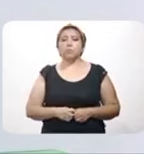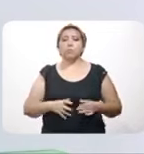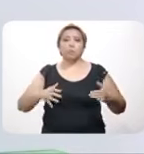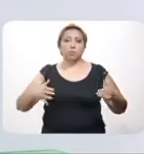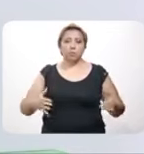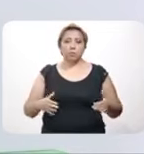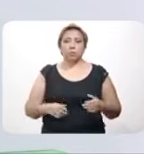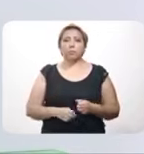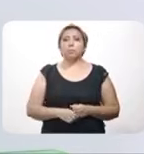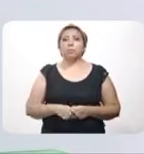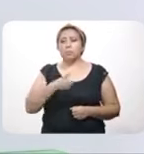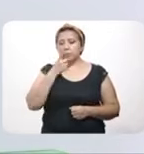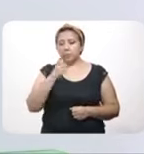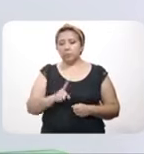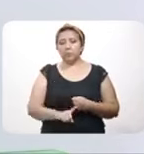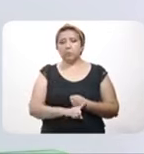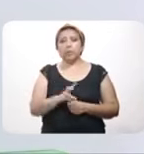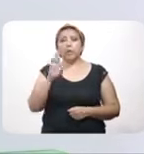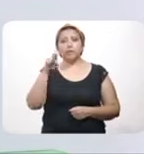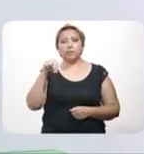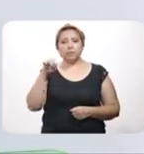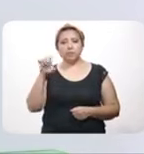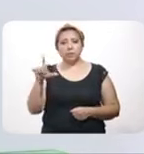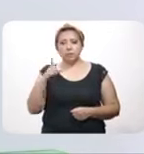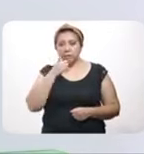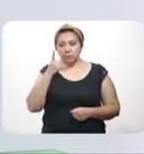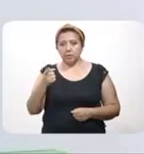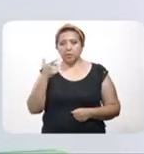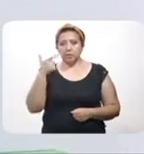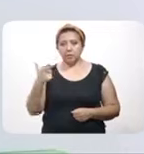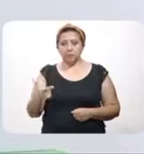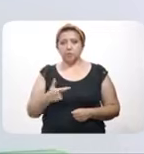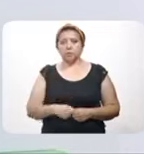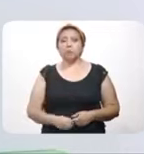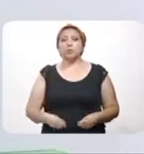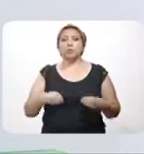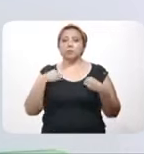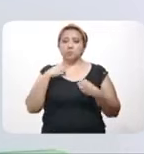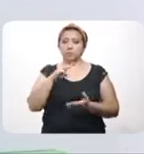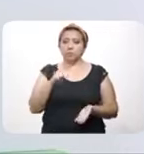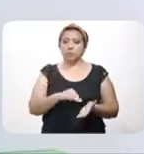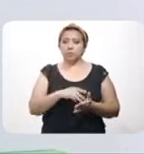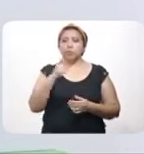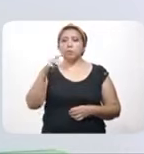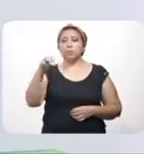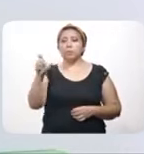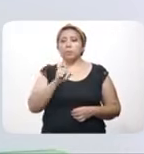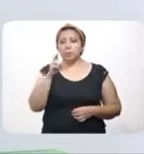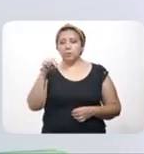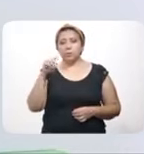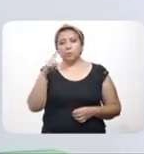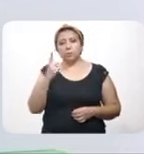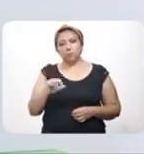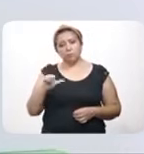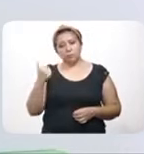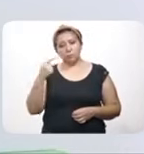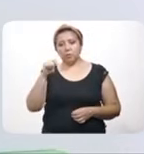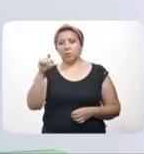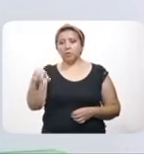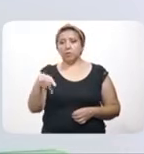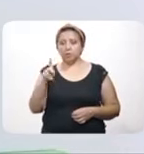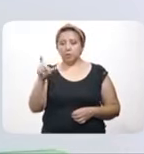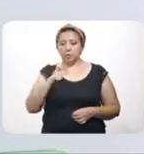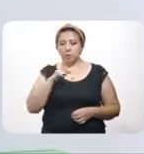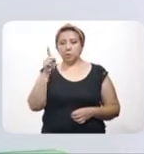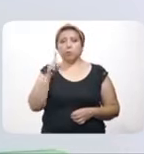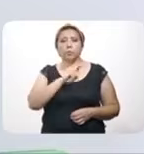mellitus, obesidad, insuficiencia renal crónica. 7 residían en Mérida, 1 en Mashcanú, 1 en Tecash, 1 en